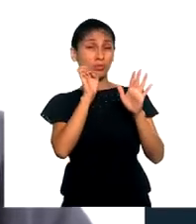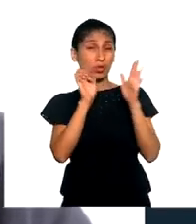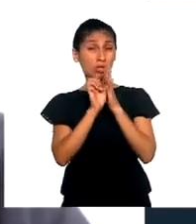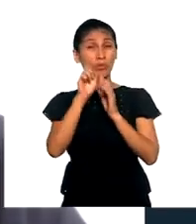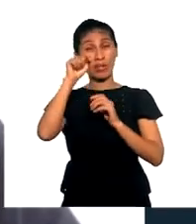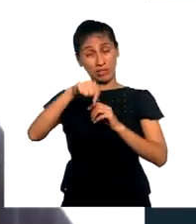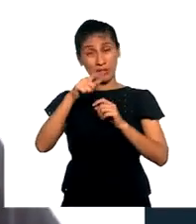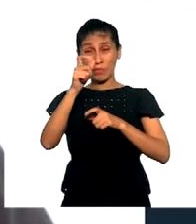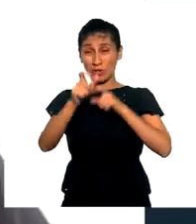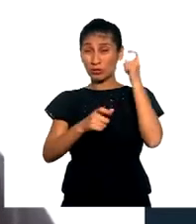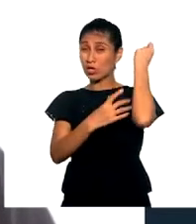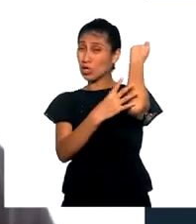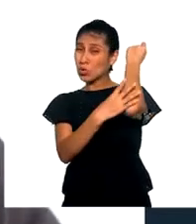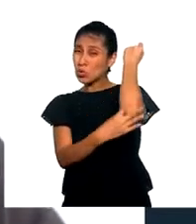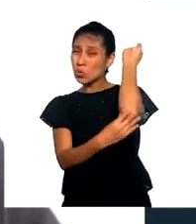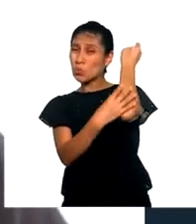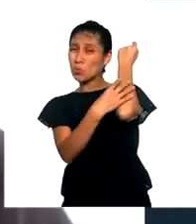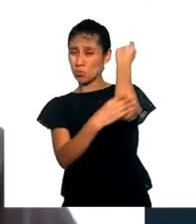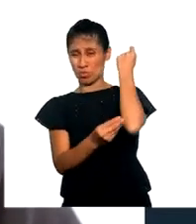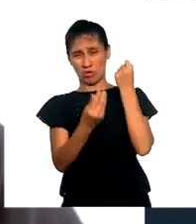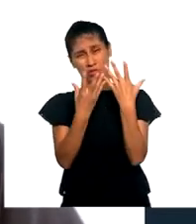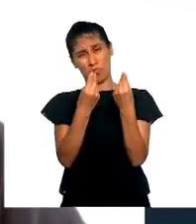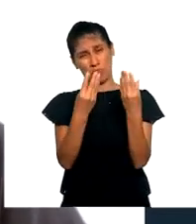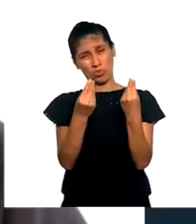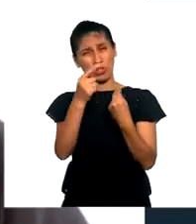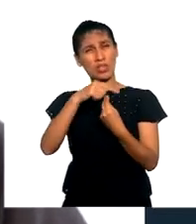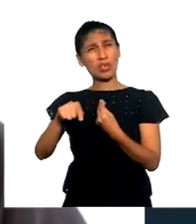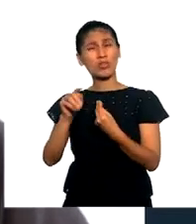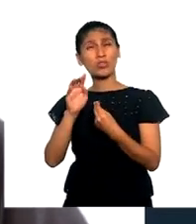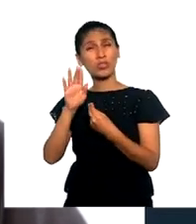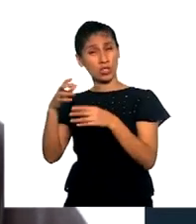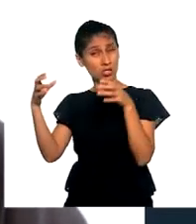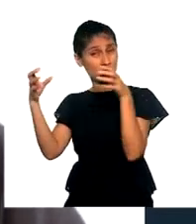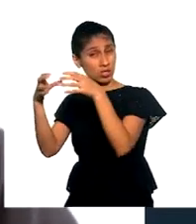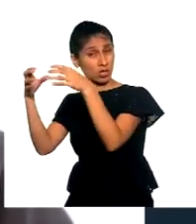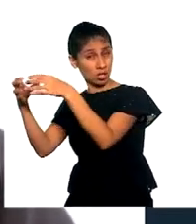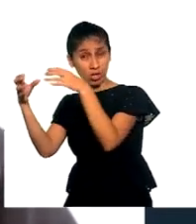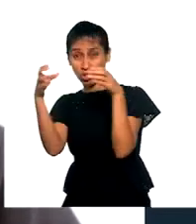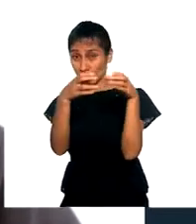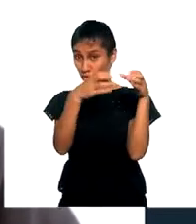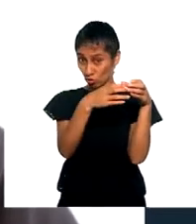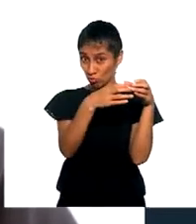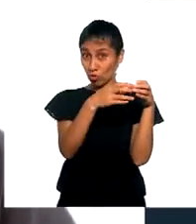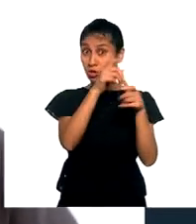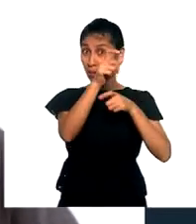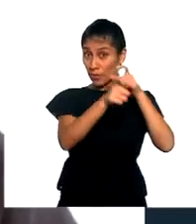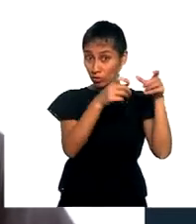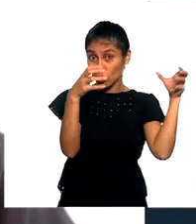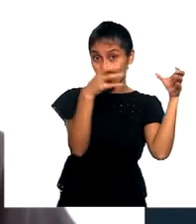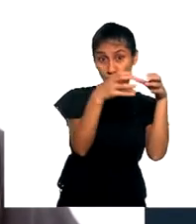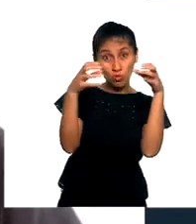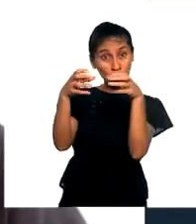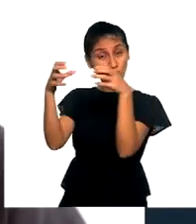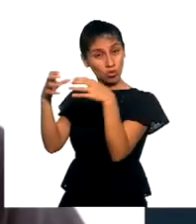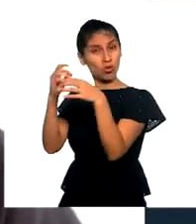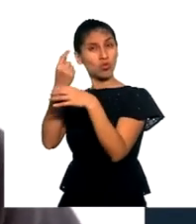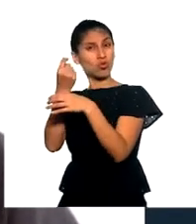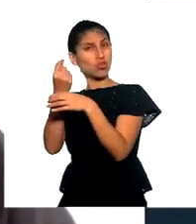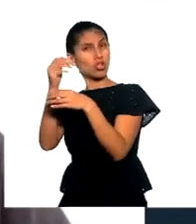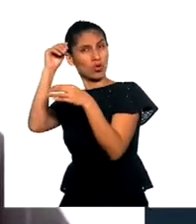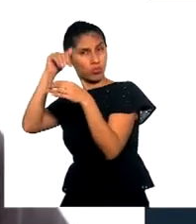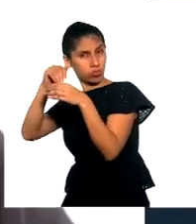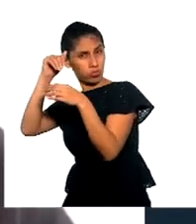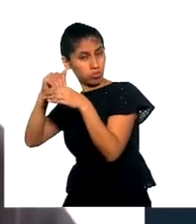nuestro país no es surge esta estrategia de ahorro comunitario la ventaja es que permite el acceso a préstamos no a